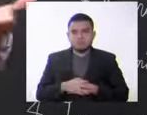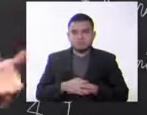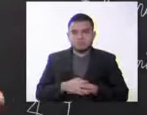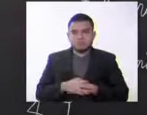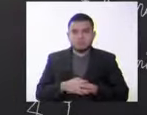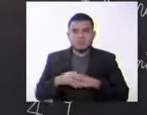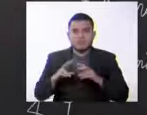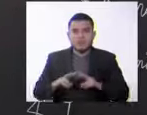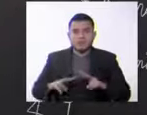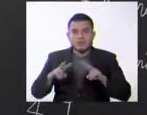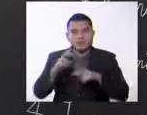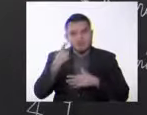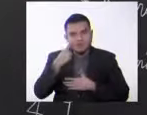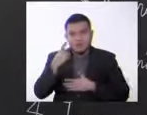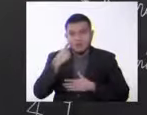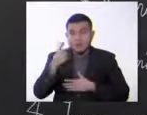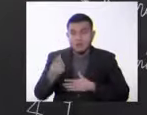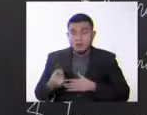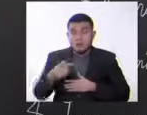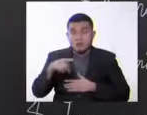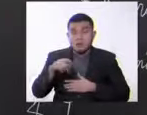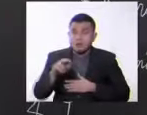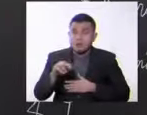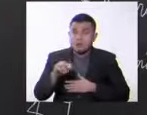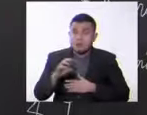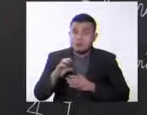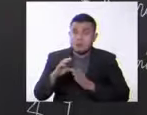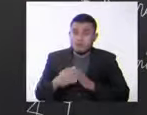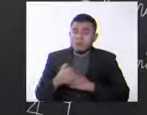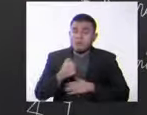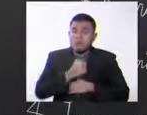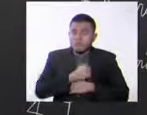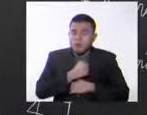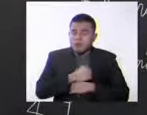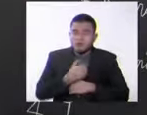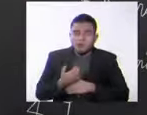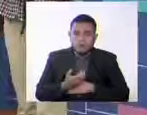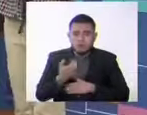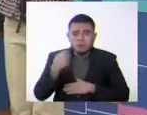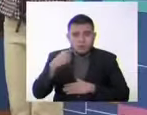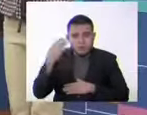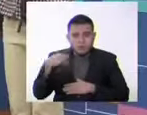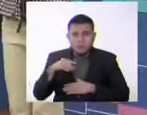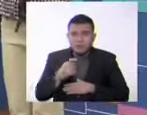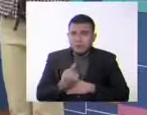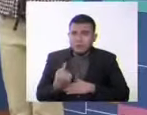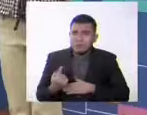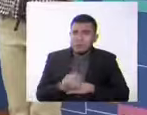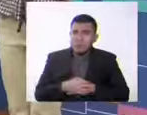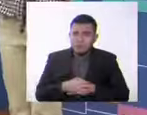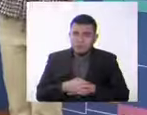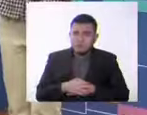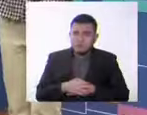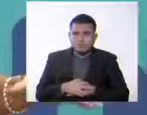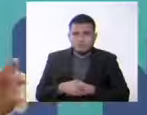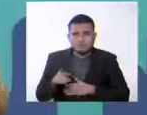y cuidar ese patrimonio cultural. Es una responsabilidad que todos y todas tenemos. Pero, Luis, ¿me podés